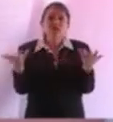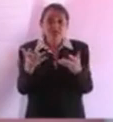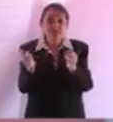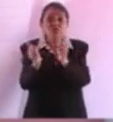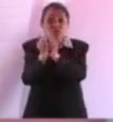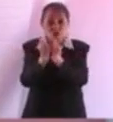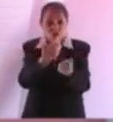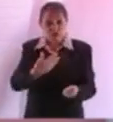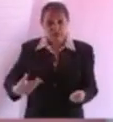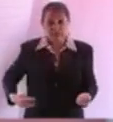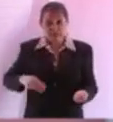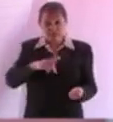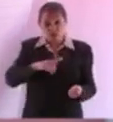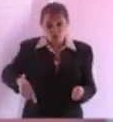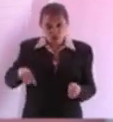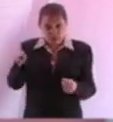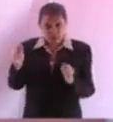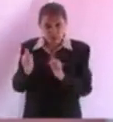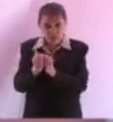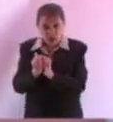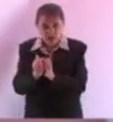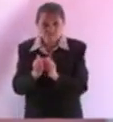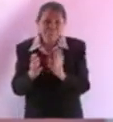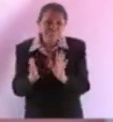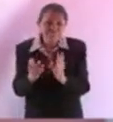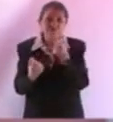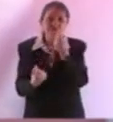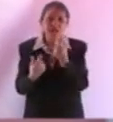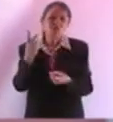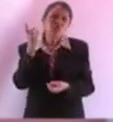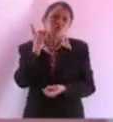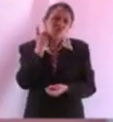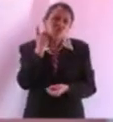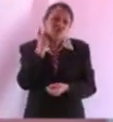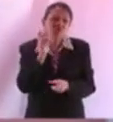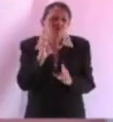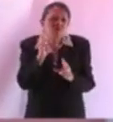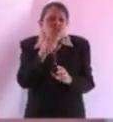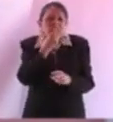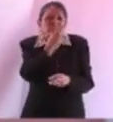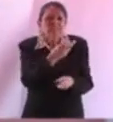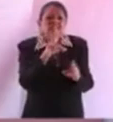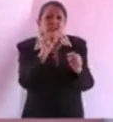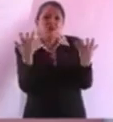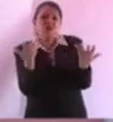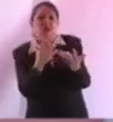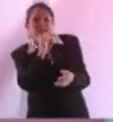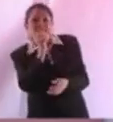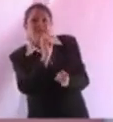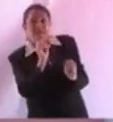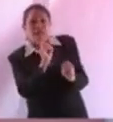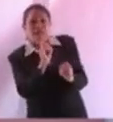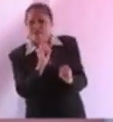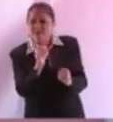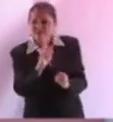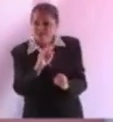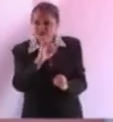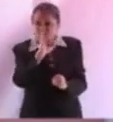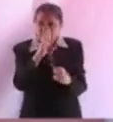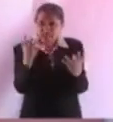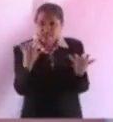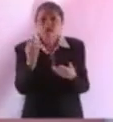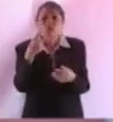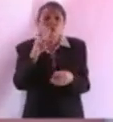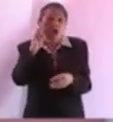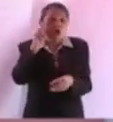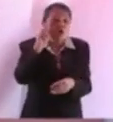municipales, que como dicen algunos diputados que pues no hacemos nada, pero son obras que no se ven, pero son obras importantes para la gente.